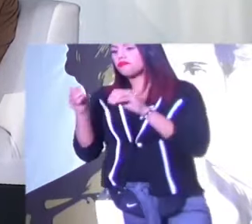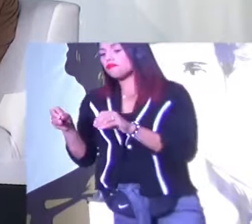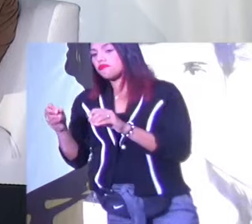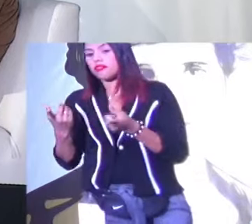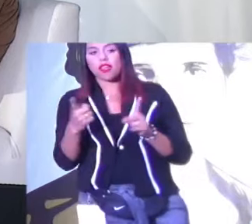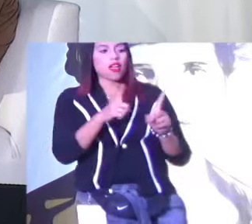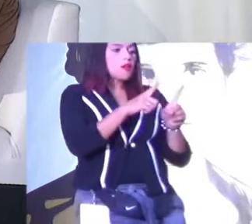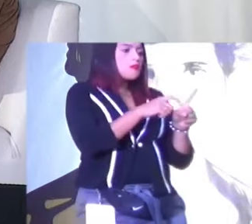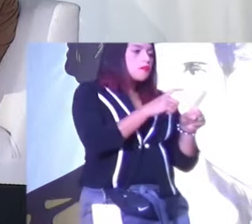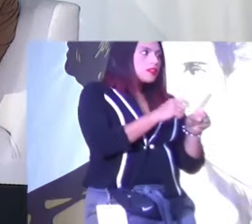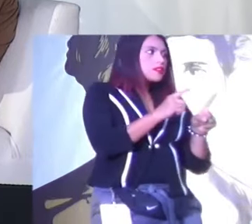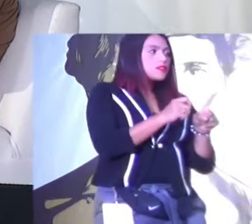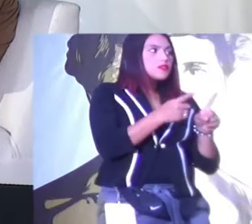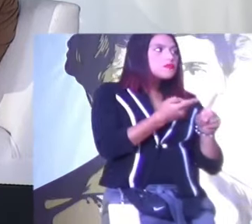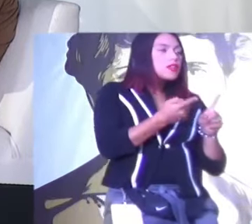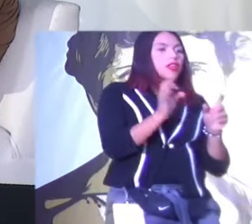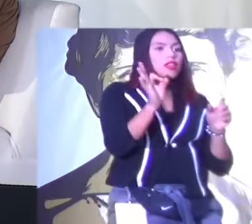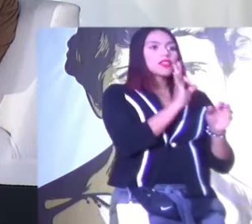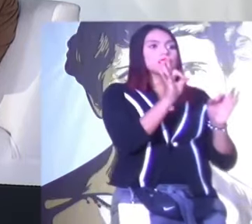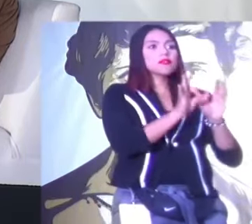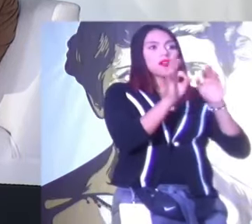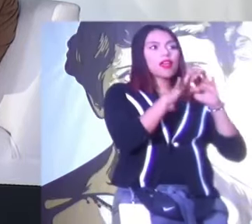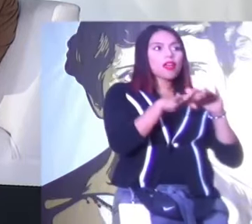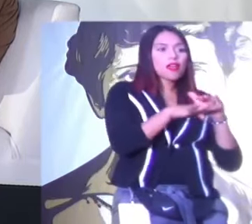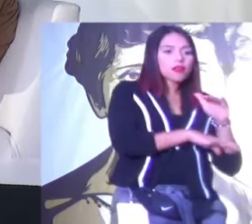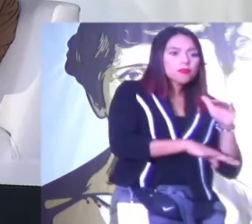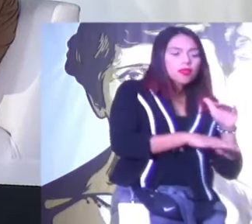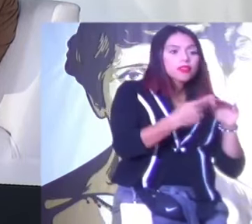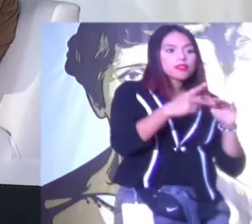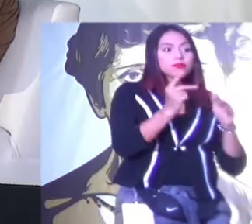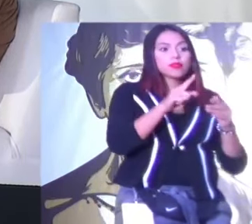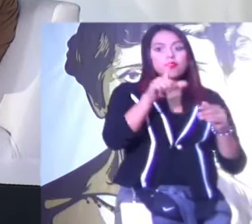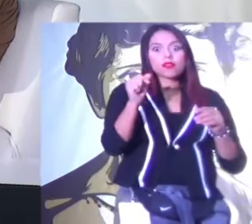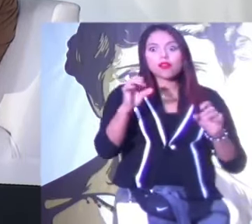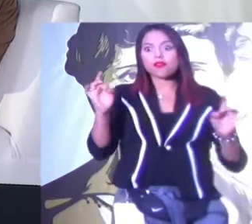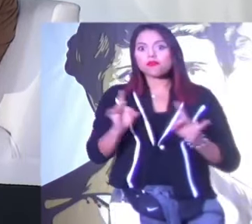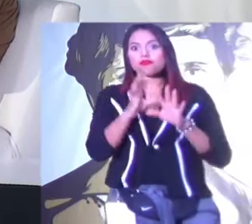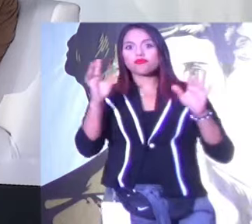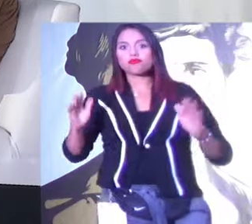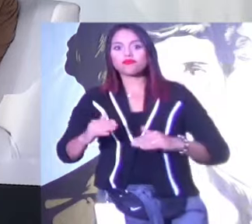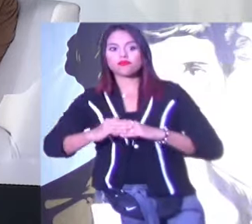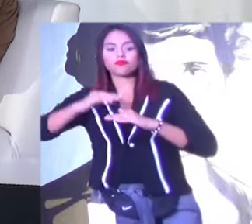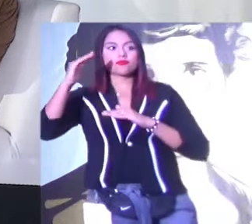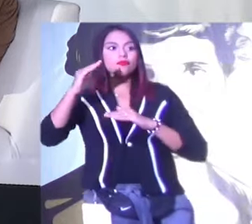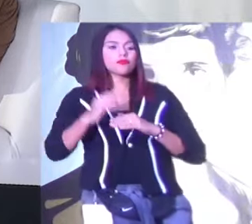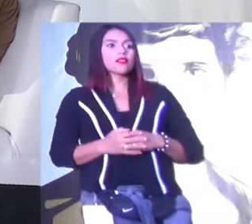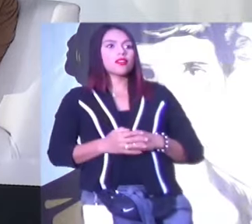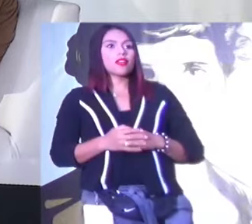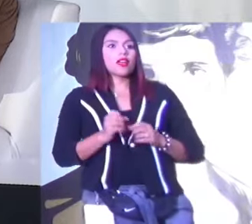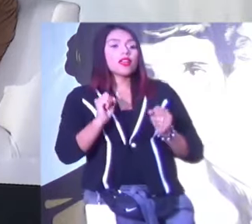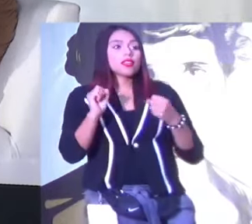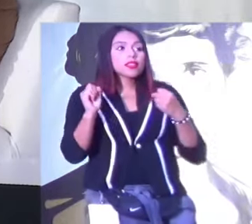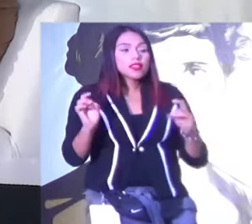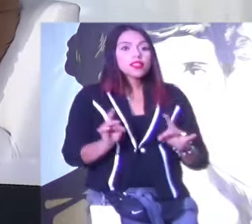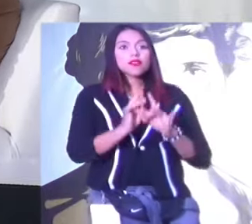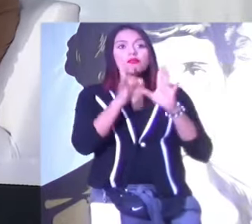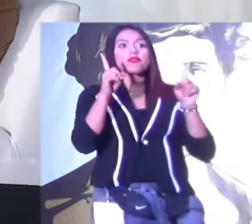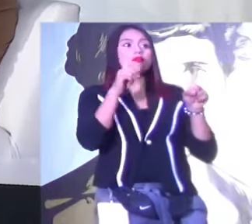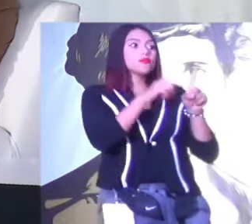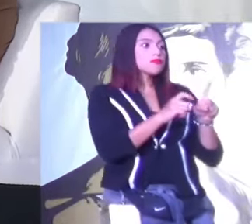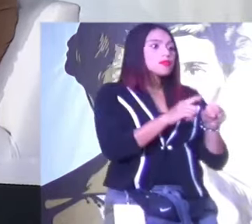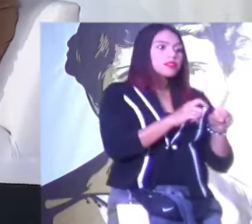hombre, pues lo convierto en mujer a ver qué pasa. Es lo que no les gustó a ellos, por eso se quejaron, ¿no? De repente un personaje que es honesto,